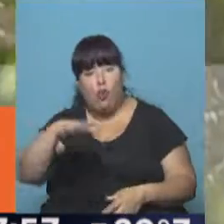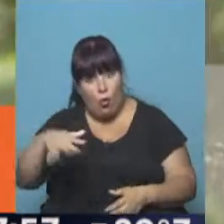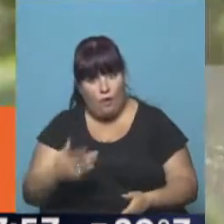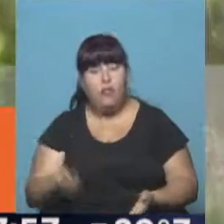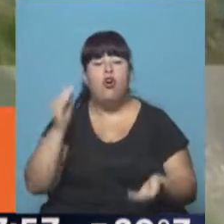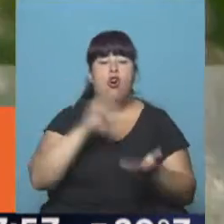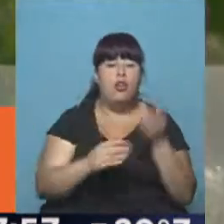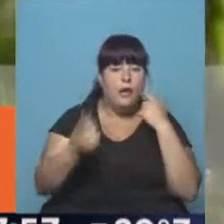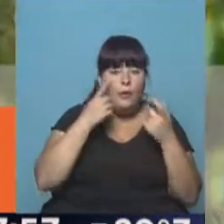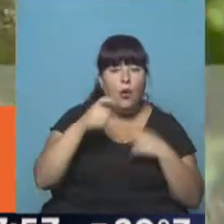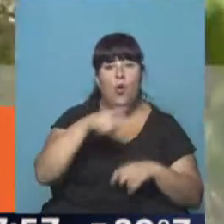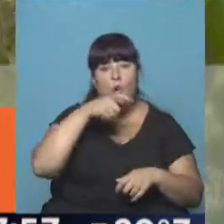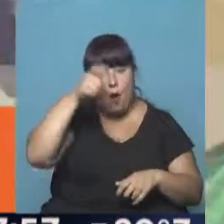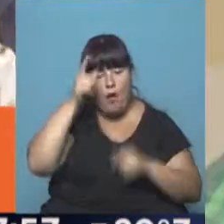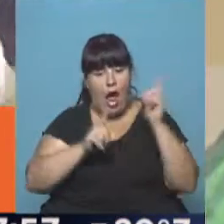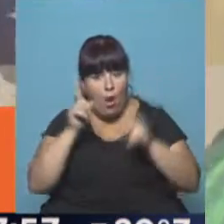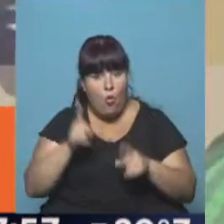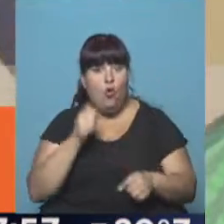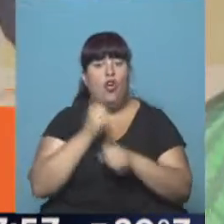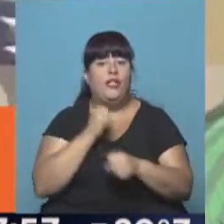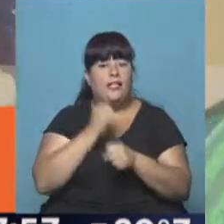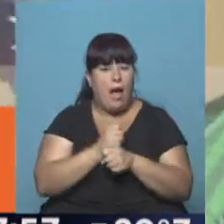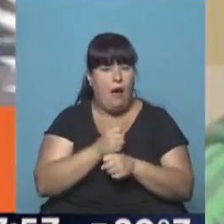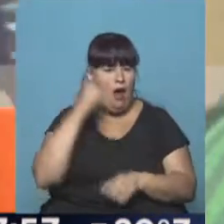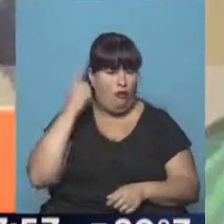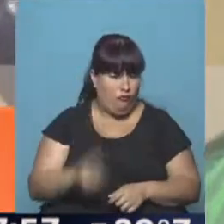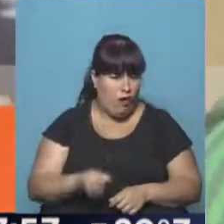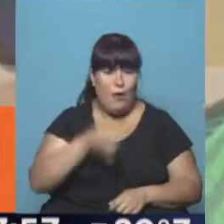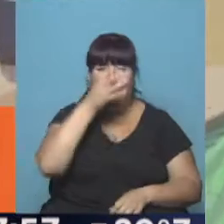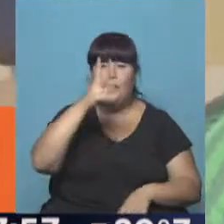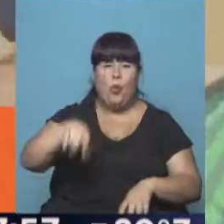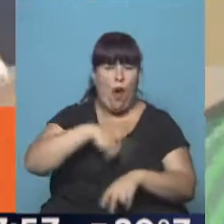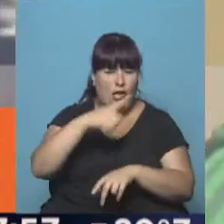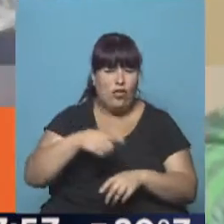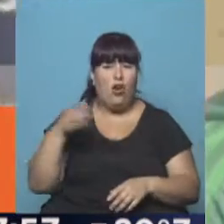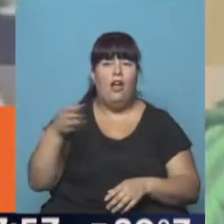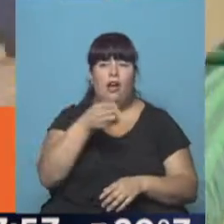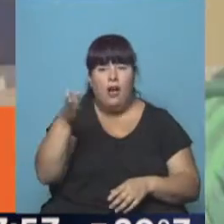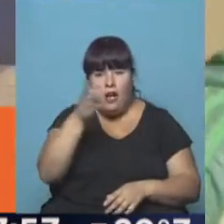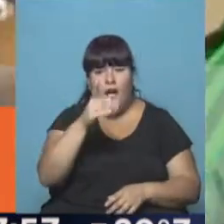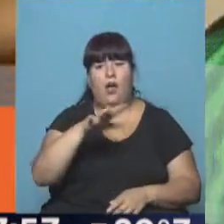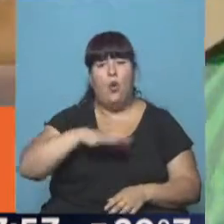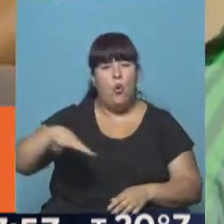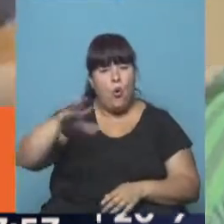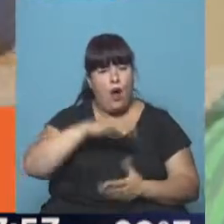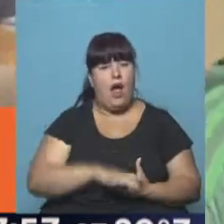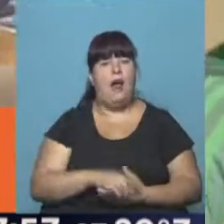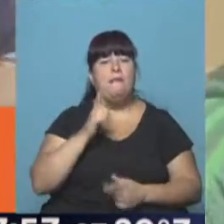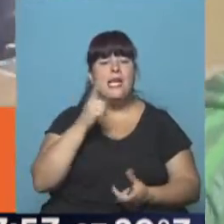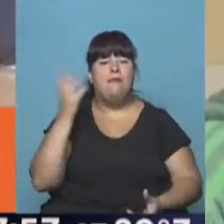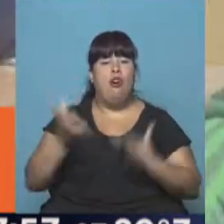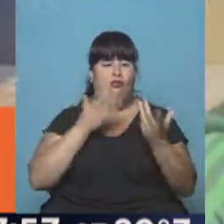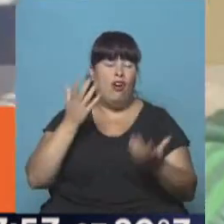nuevo operativo por parte de los bomberos que están trabajando arduamente las 24 horas recorriendo las zonas donde el